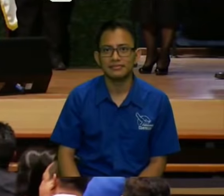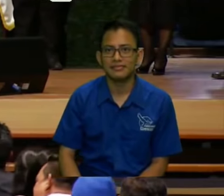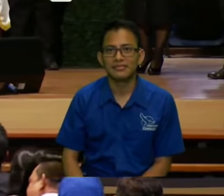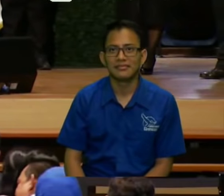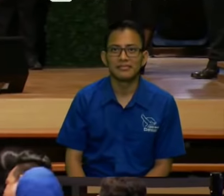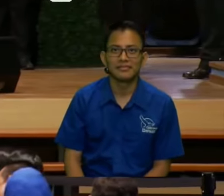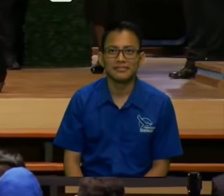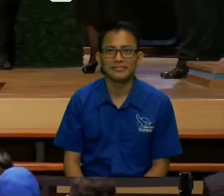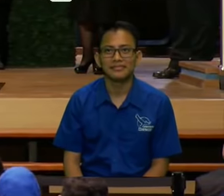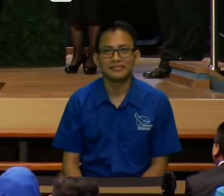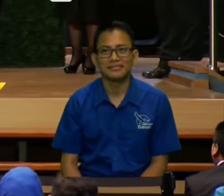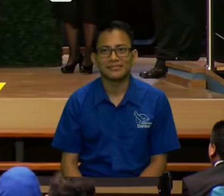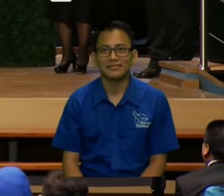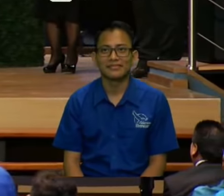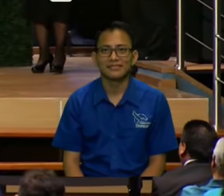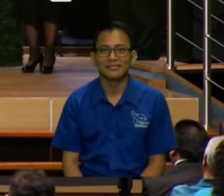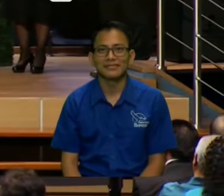No se puede con esos hermanos.